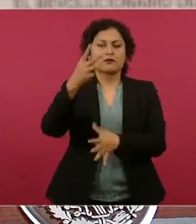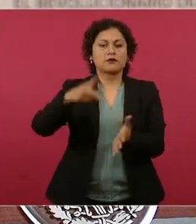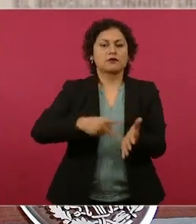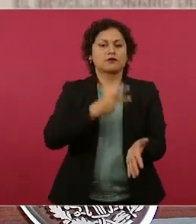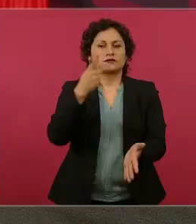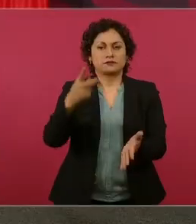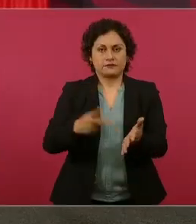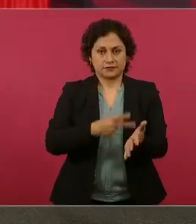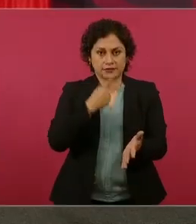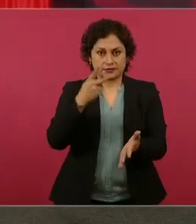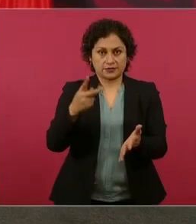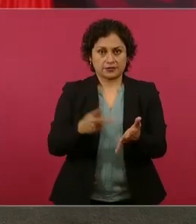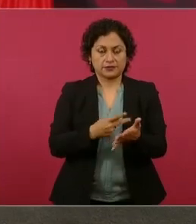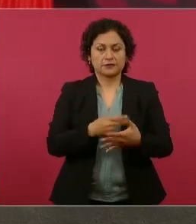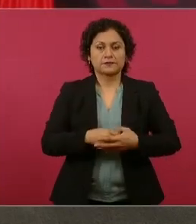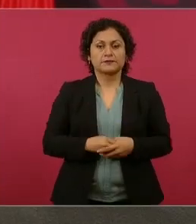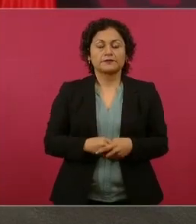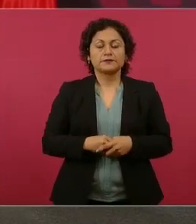ocasiones.